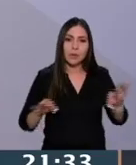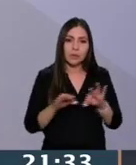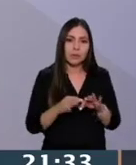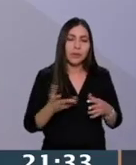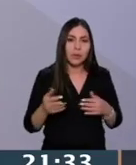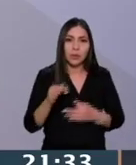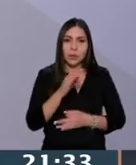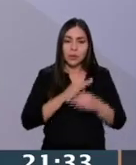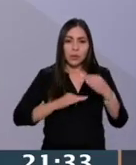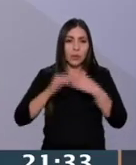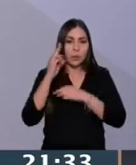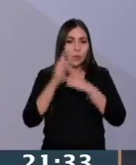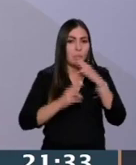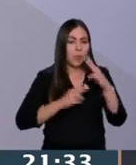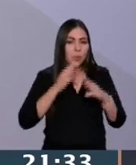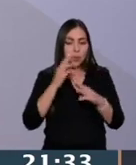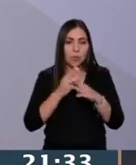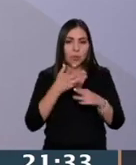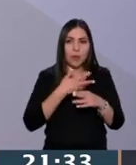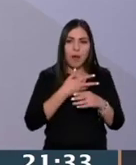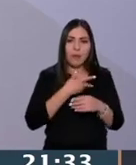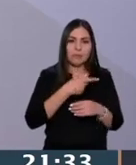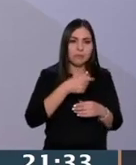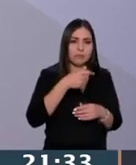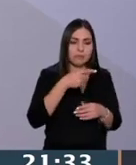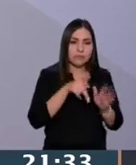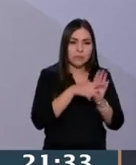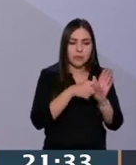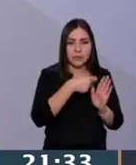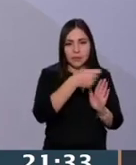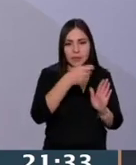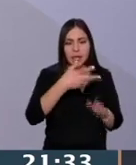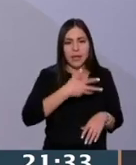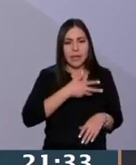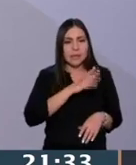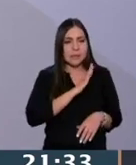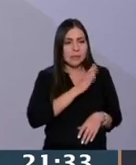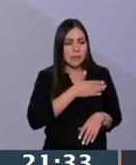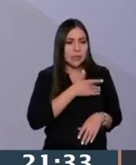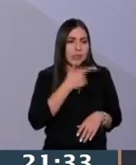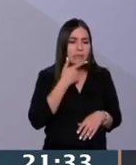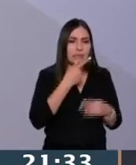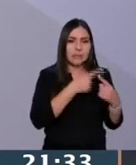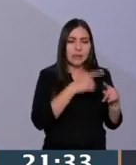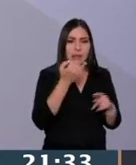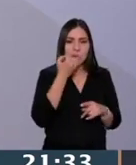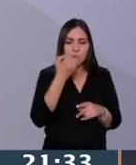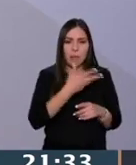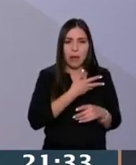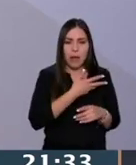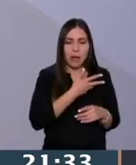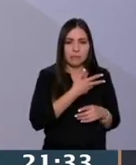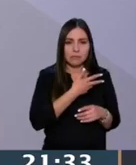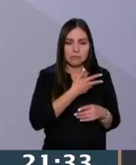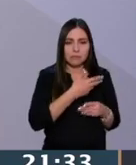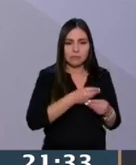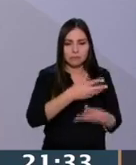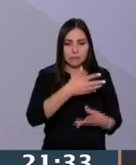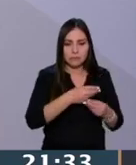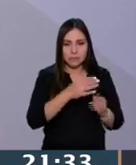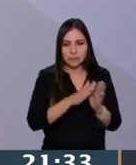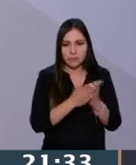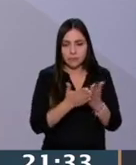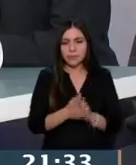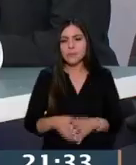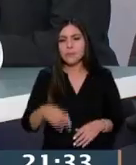mundo, tiene edición en español, en inglés y en otros idiomas. Y lo que pasó es que Elias